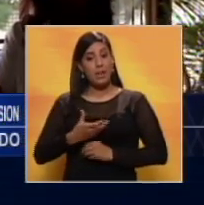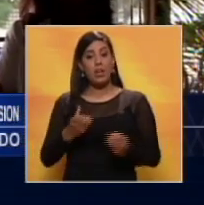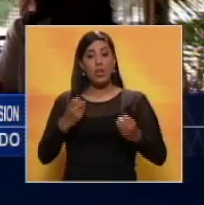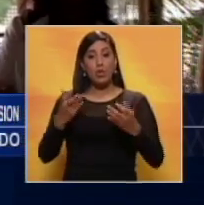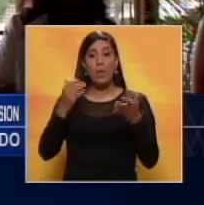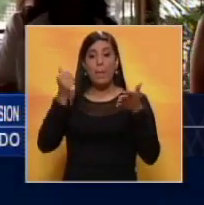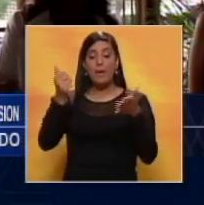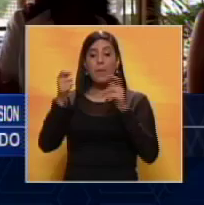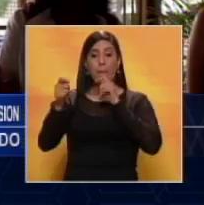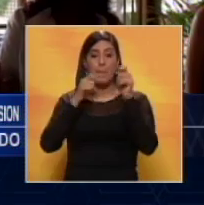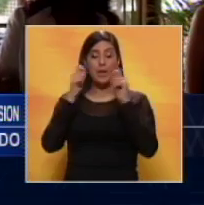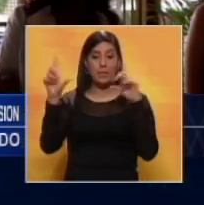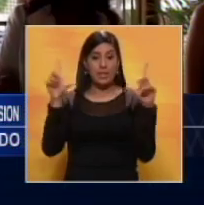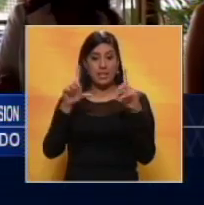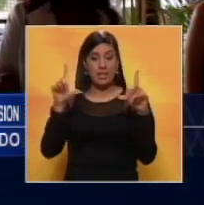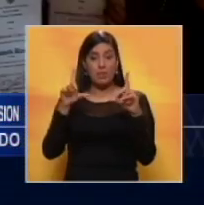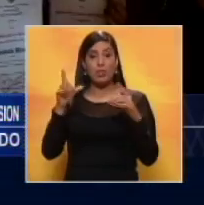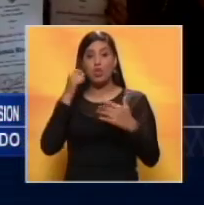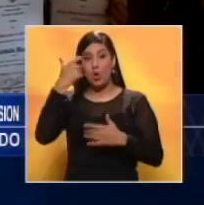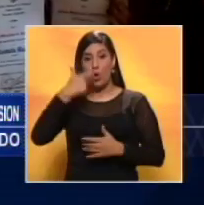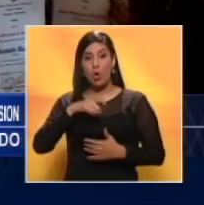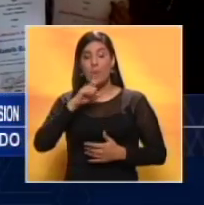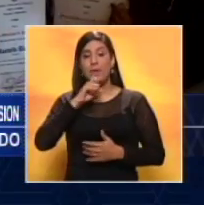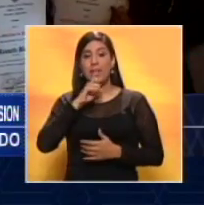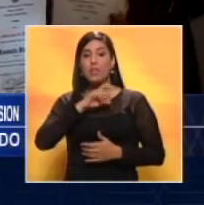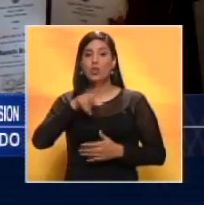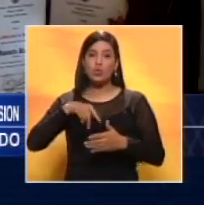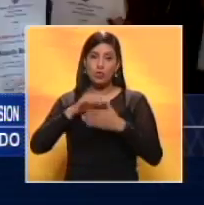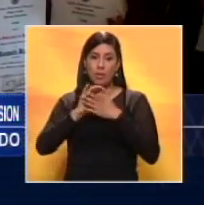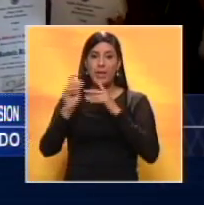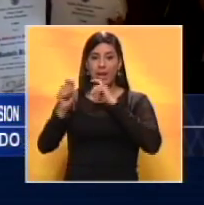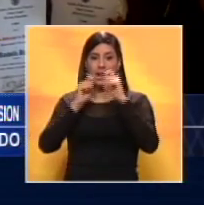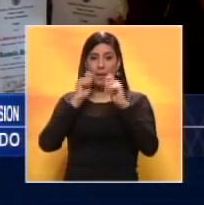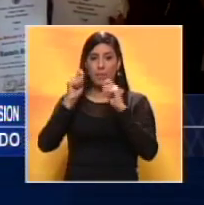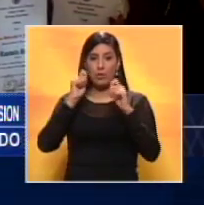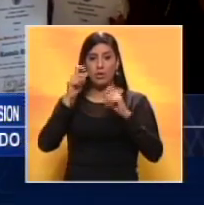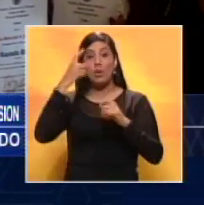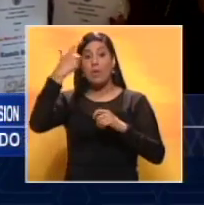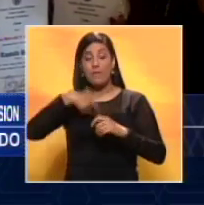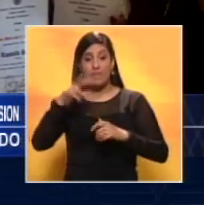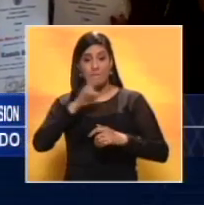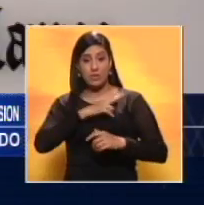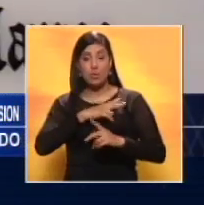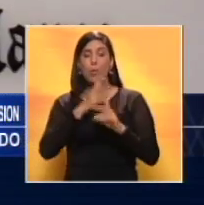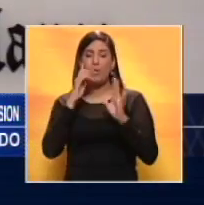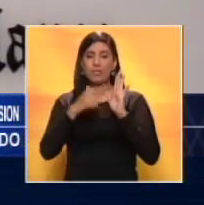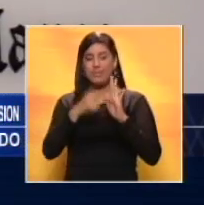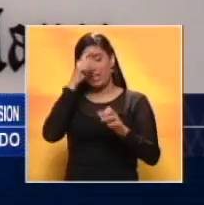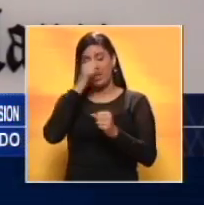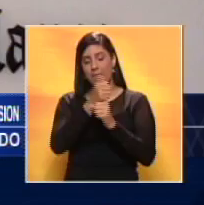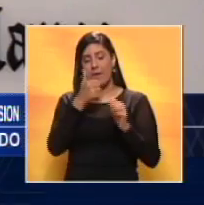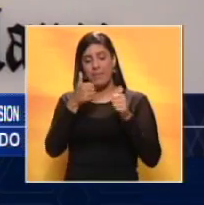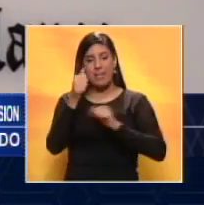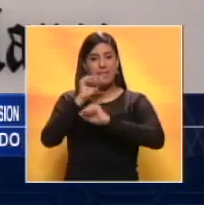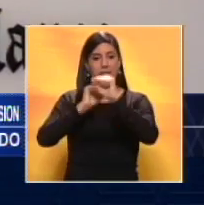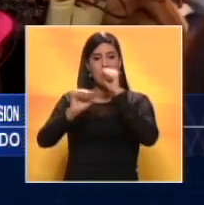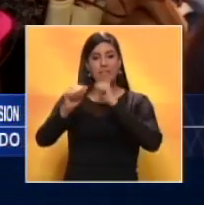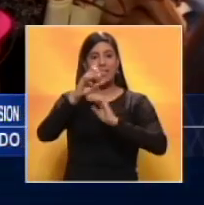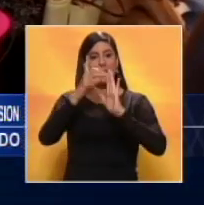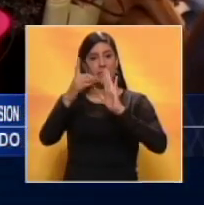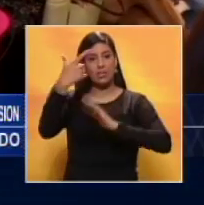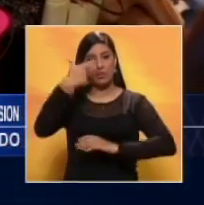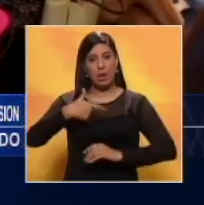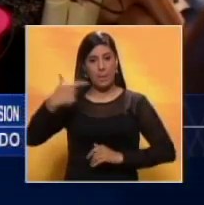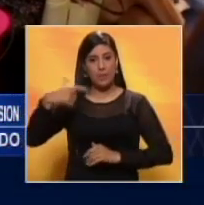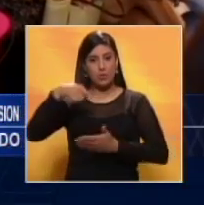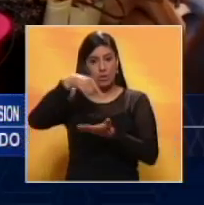entregó el premio de periodismo televisivo a Renio Tolina a nuestro reportero Randolfo Blanco por su destacada labor en defensa de los derechos